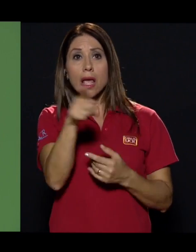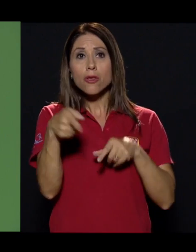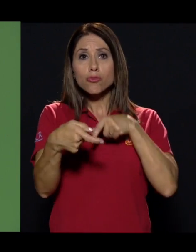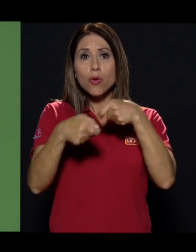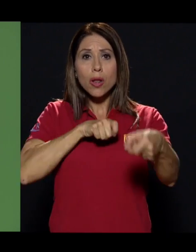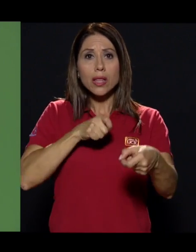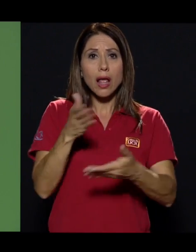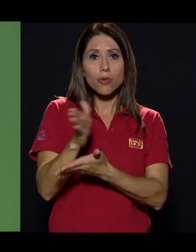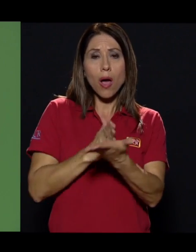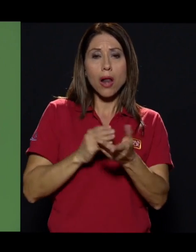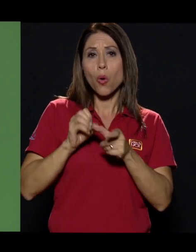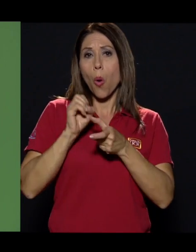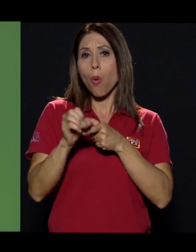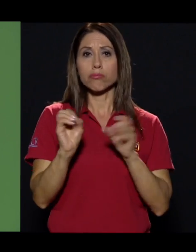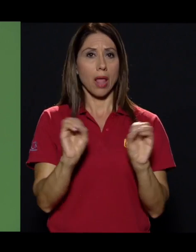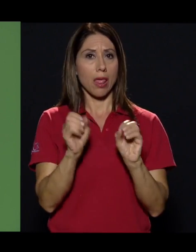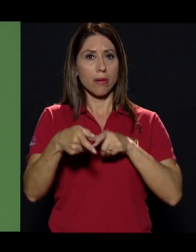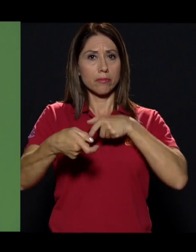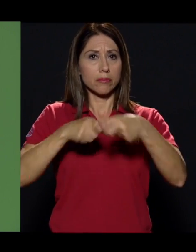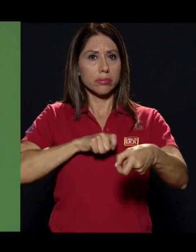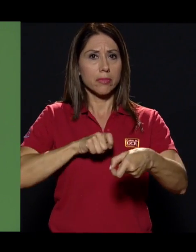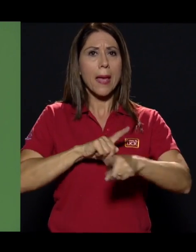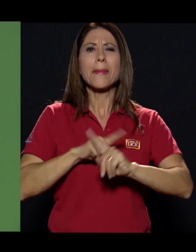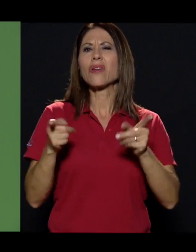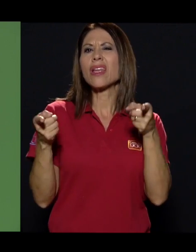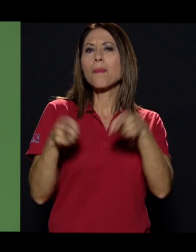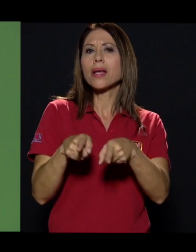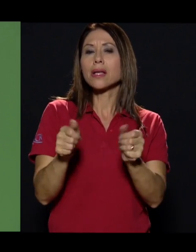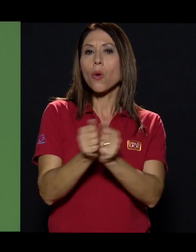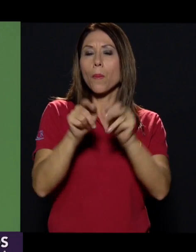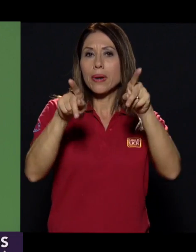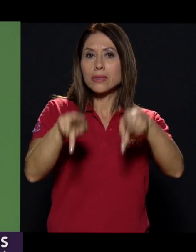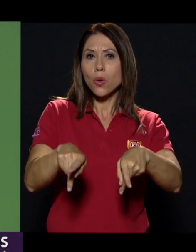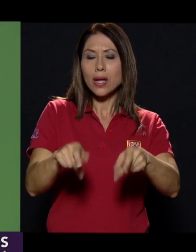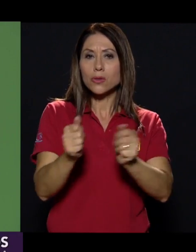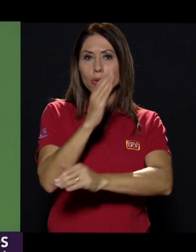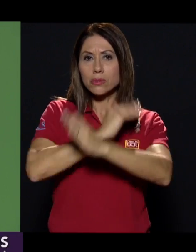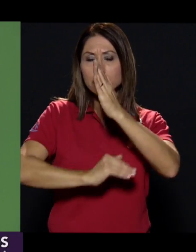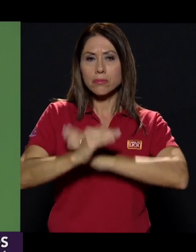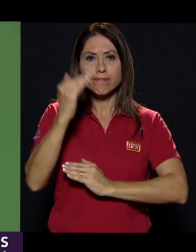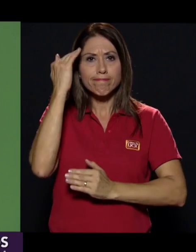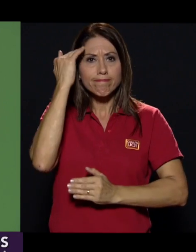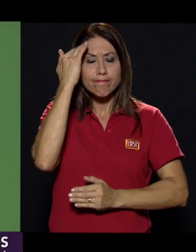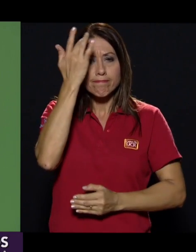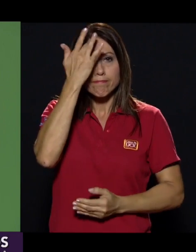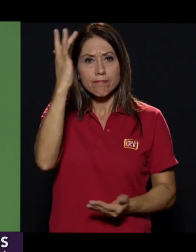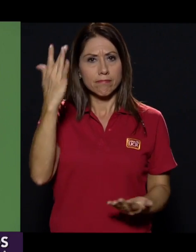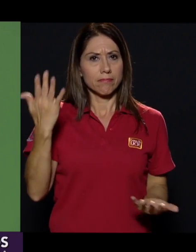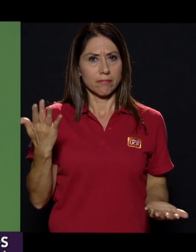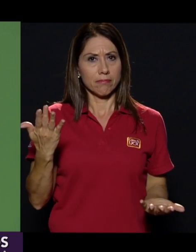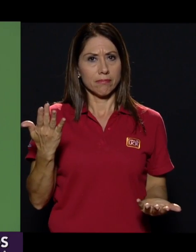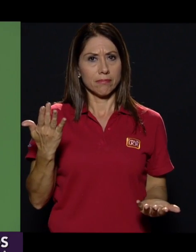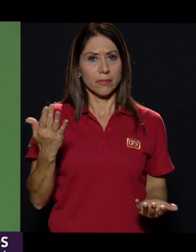está violentando o no se me está violentando. ¿Qué pasa con esa otra población, ¿verdad?,